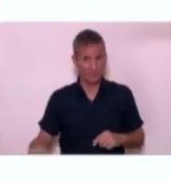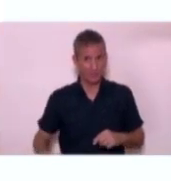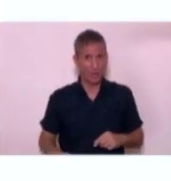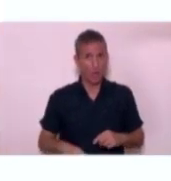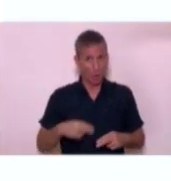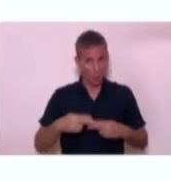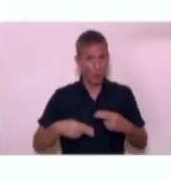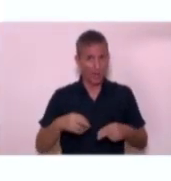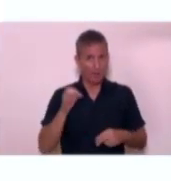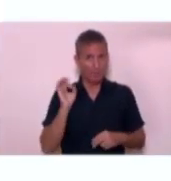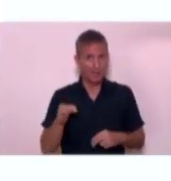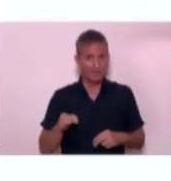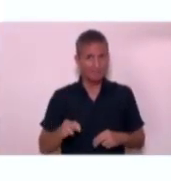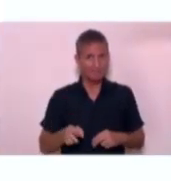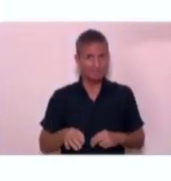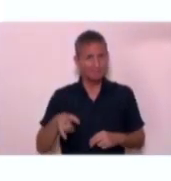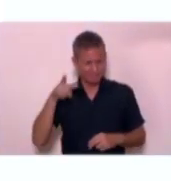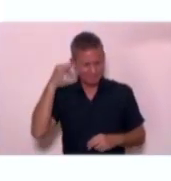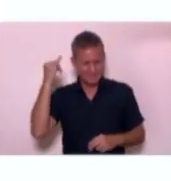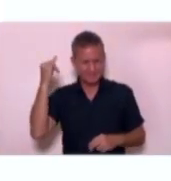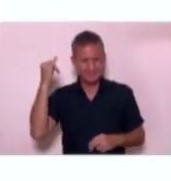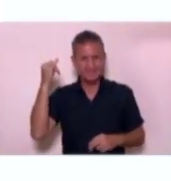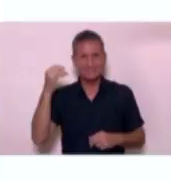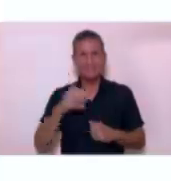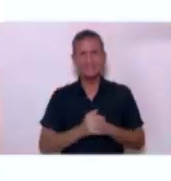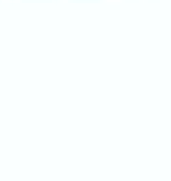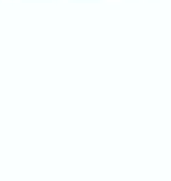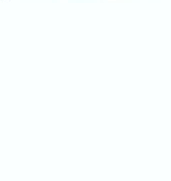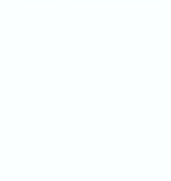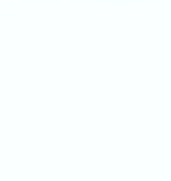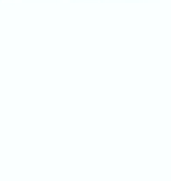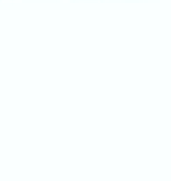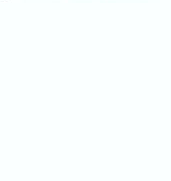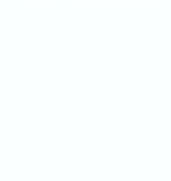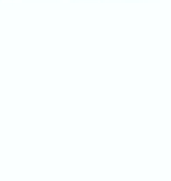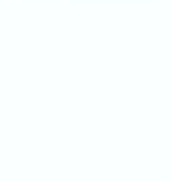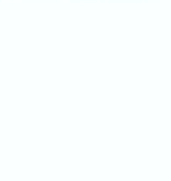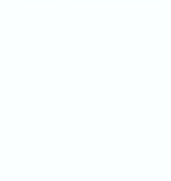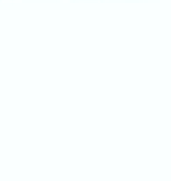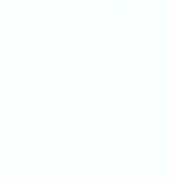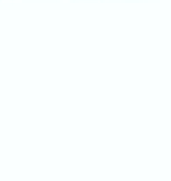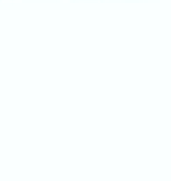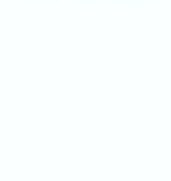independiente. Ustedes solitos se atreverán, ¿verdad? Claro que sí.